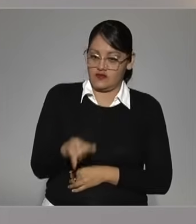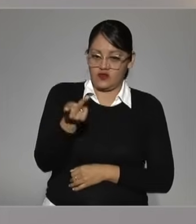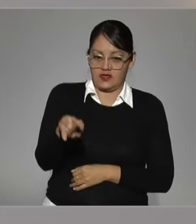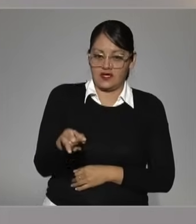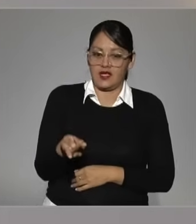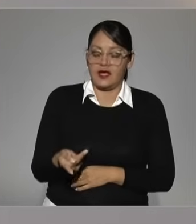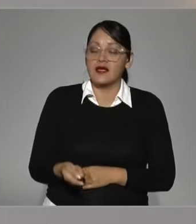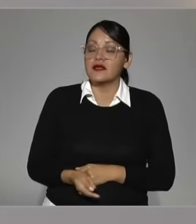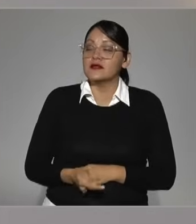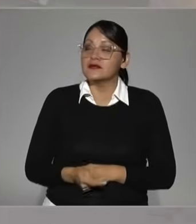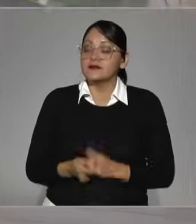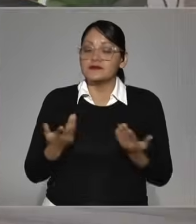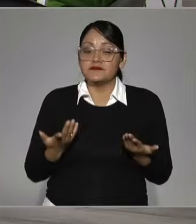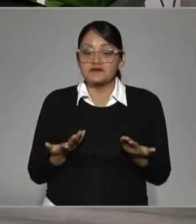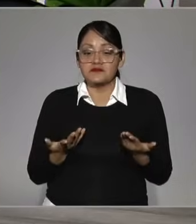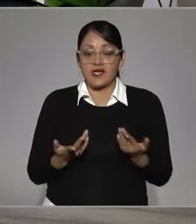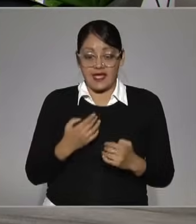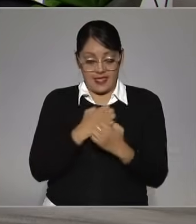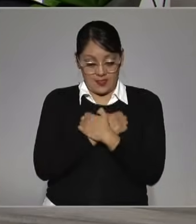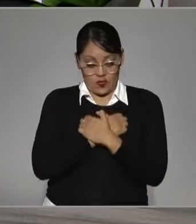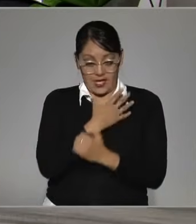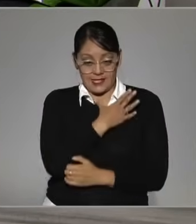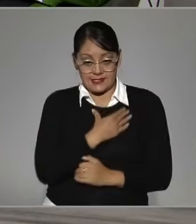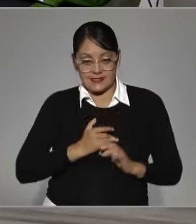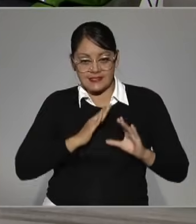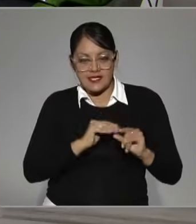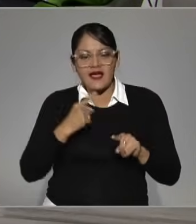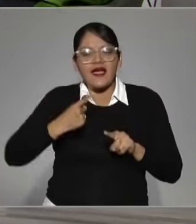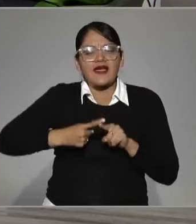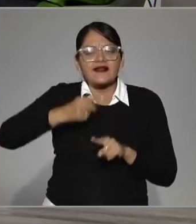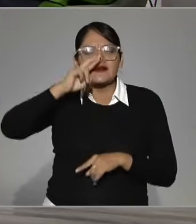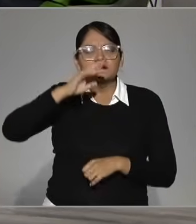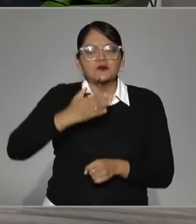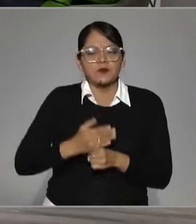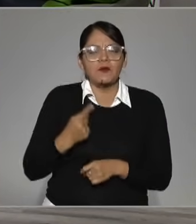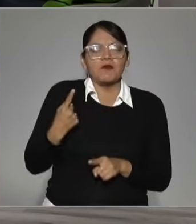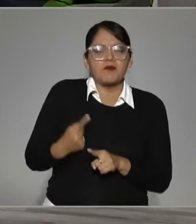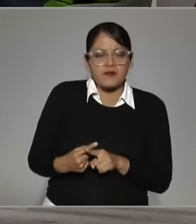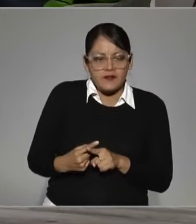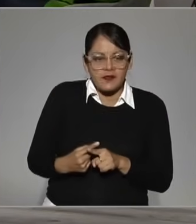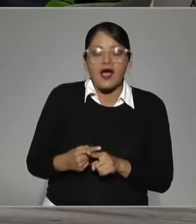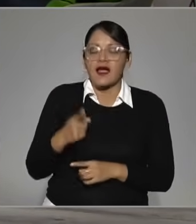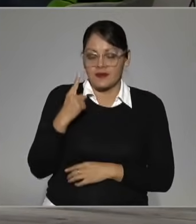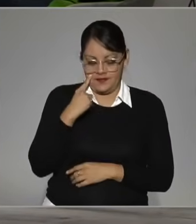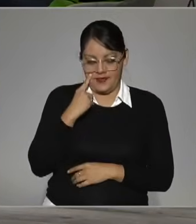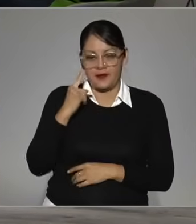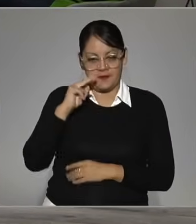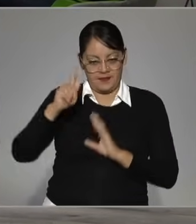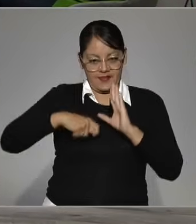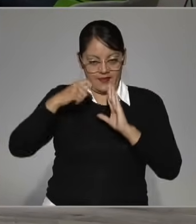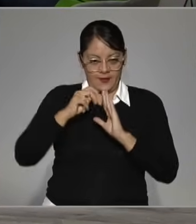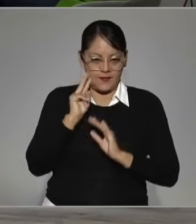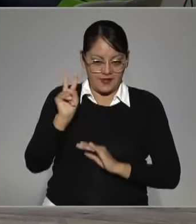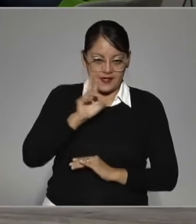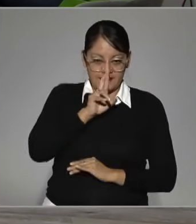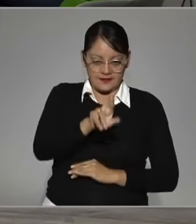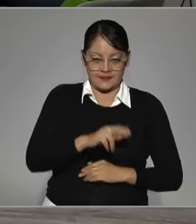ser responsabilidad la educación de los hijos? Y para ver sus respuestas, preparamos esta cápsula,